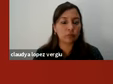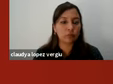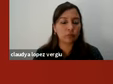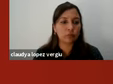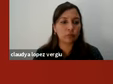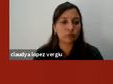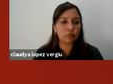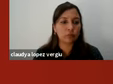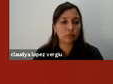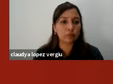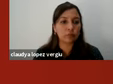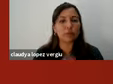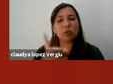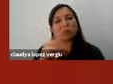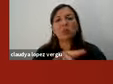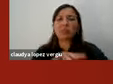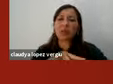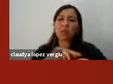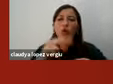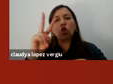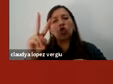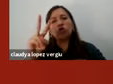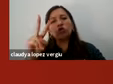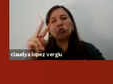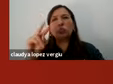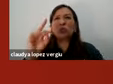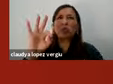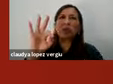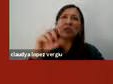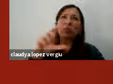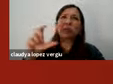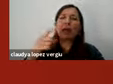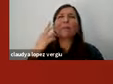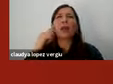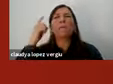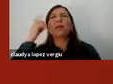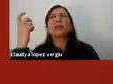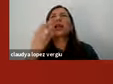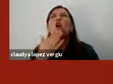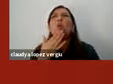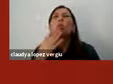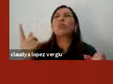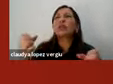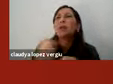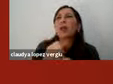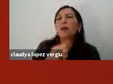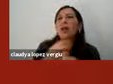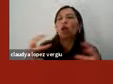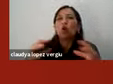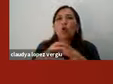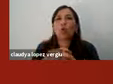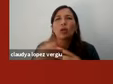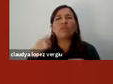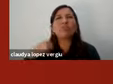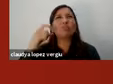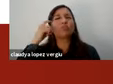como 2 meses, 3 meses de reuniones para poder definir un plan de trabajo, definir una política y estos